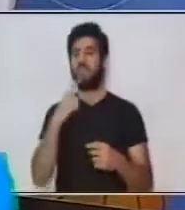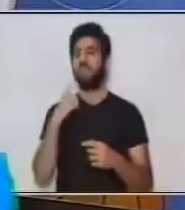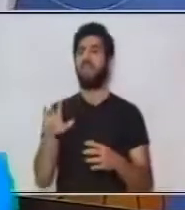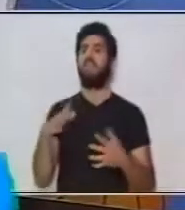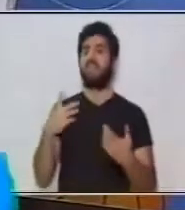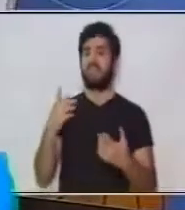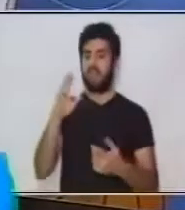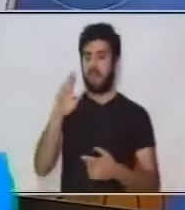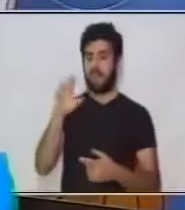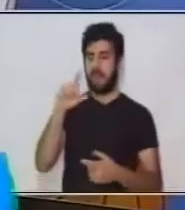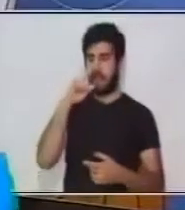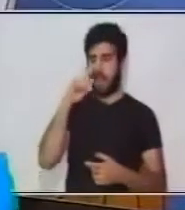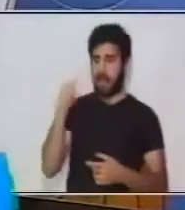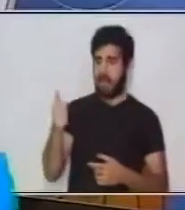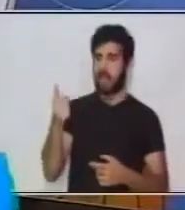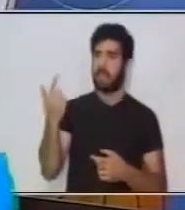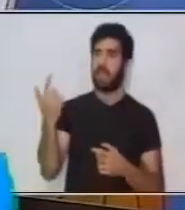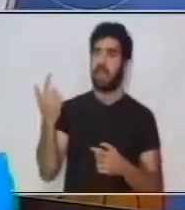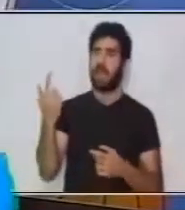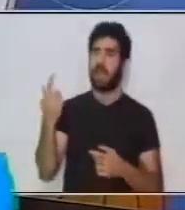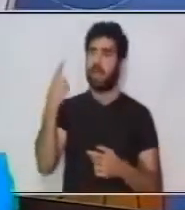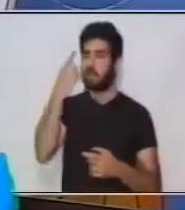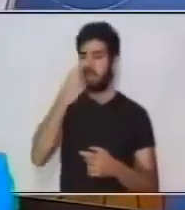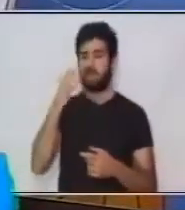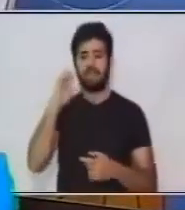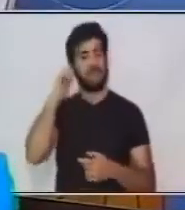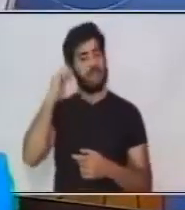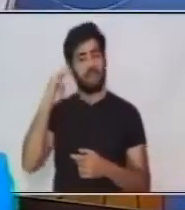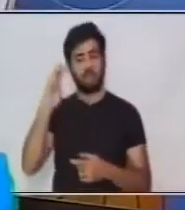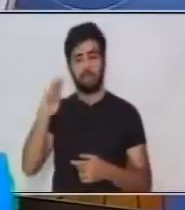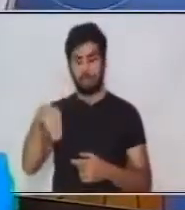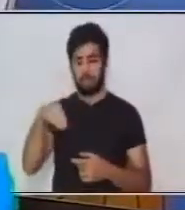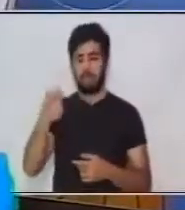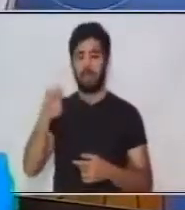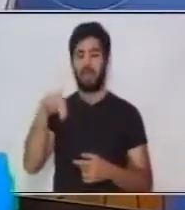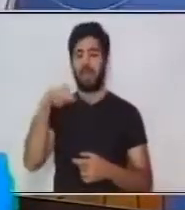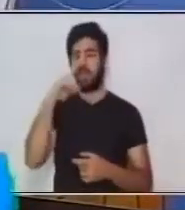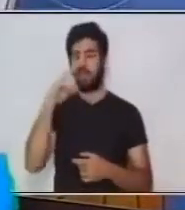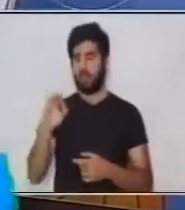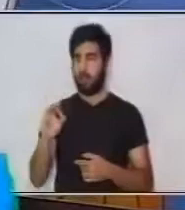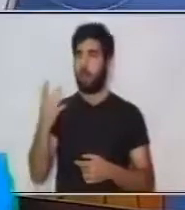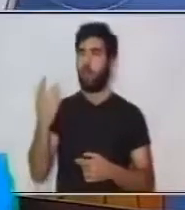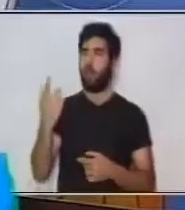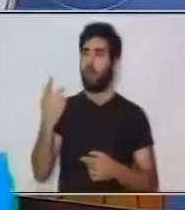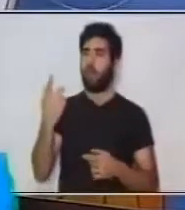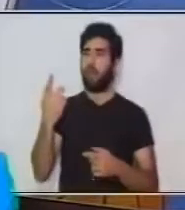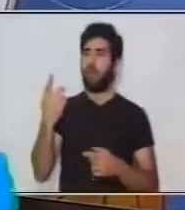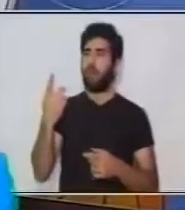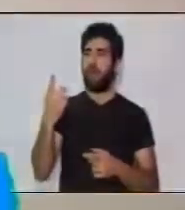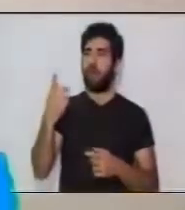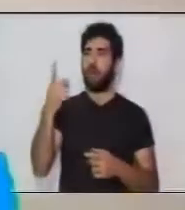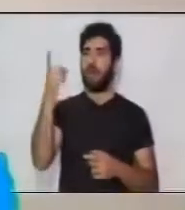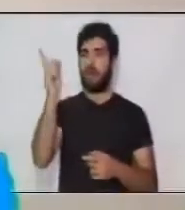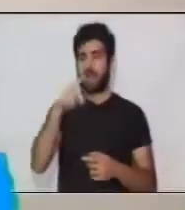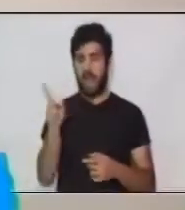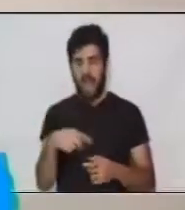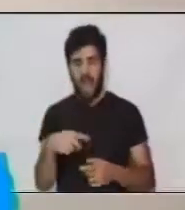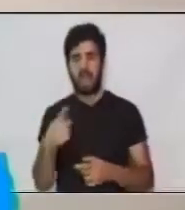un ángulo agudo o un ángulo obtuso. ¿Cuál de todas estas opciones será el inciso